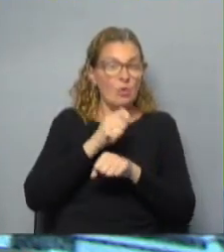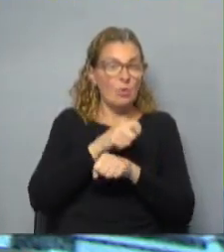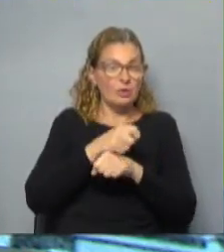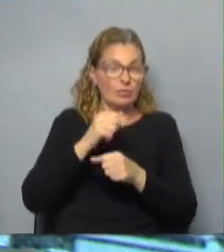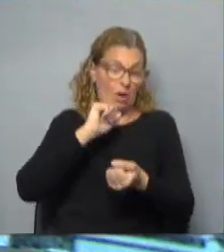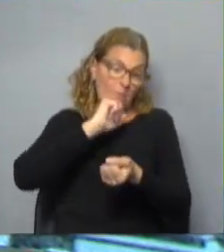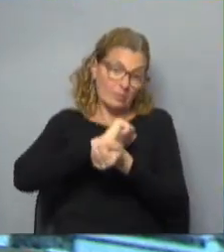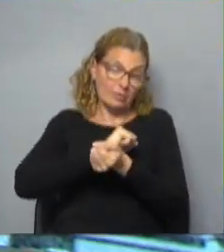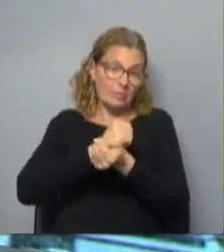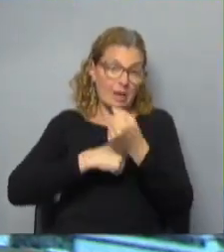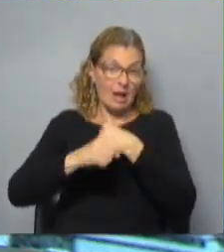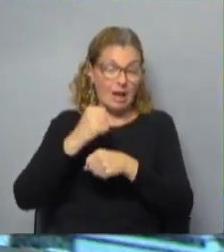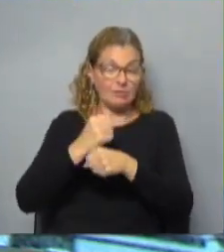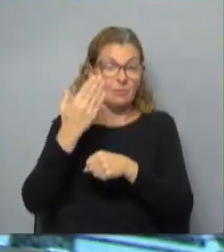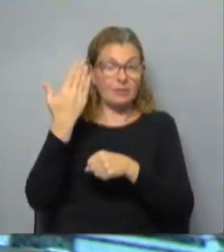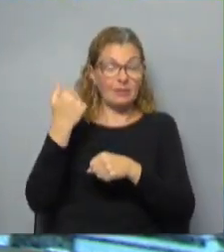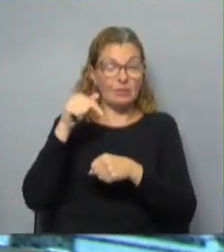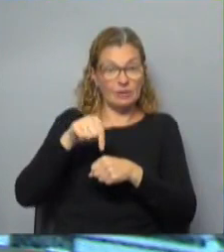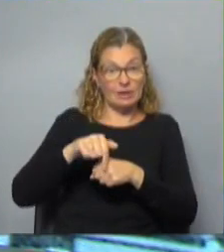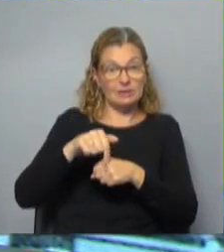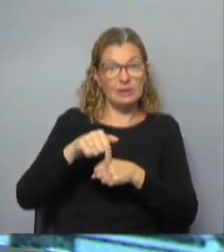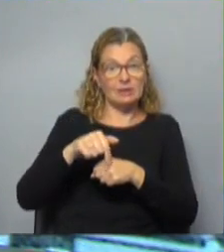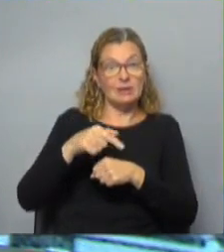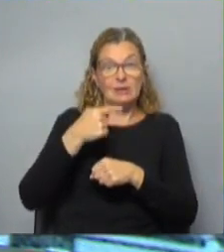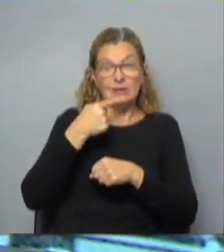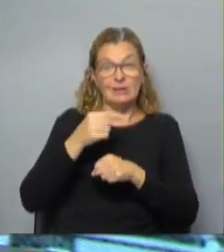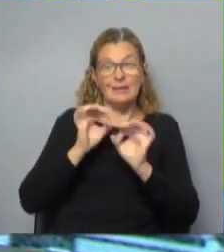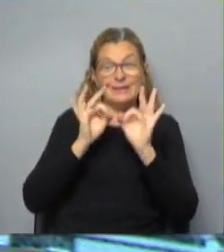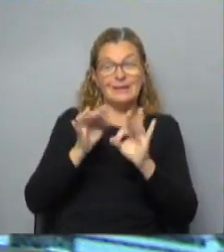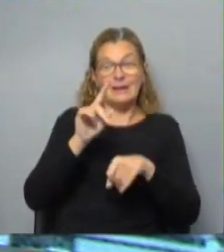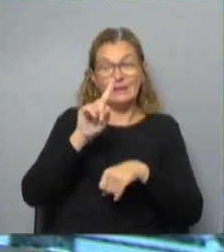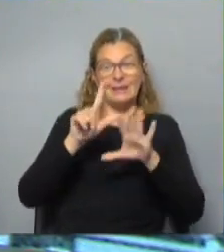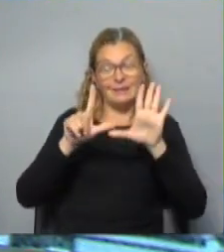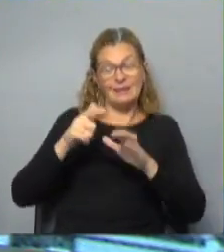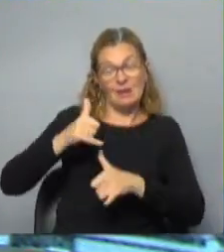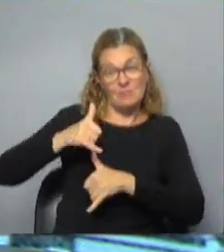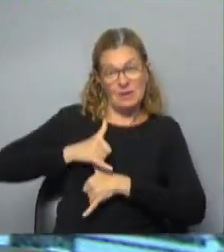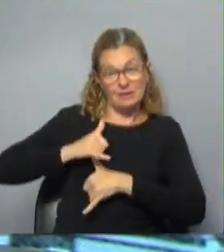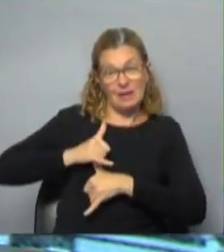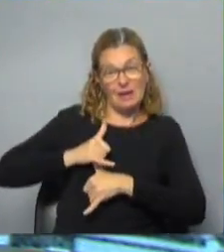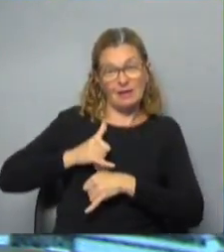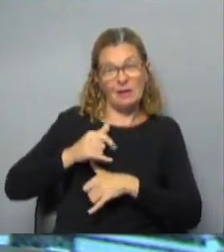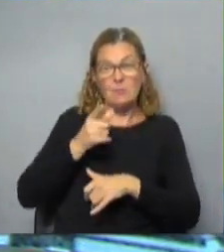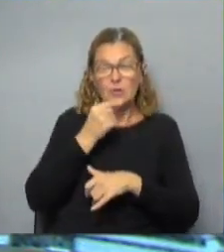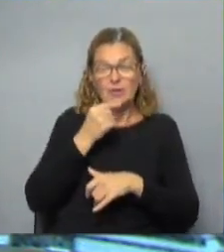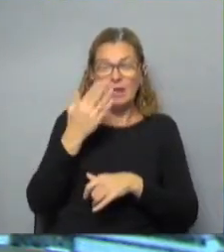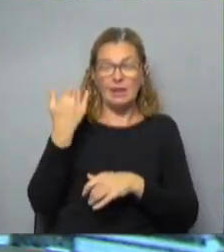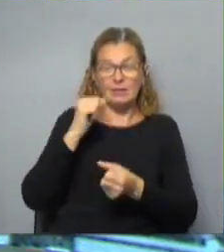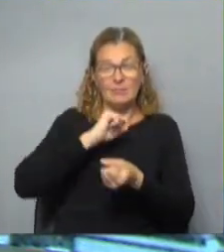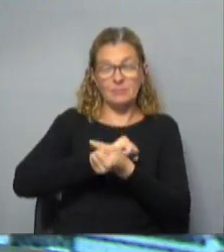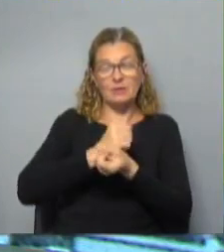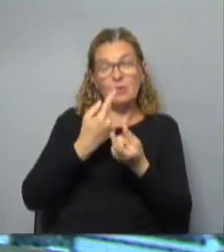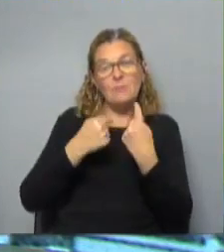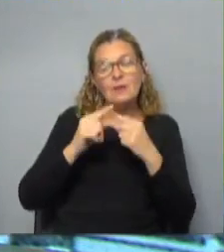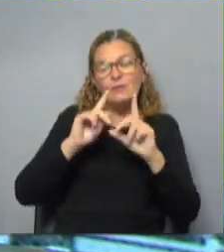procesamientos del año pasado 2021 este año que evalúan se llegan a 17 los militares ex militares y ex policías que están presos pero